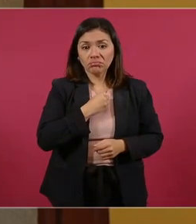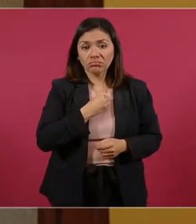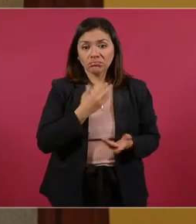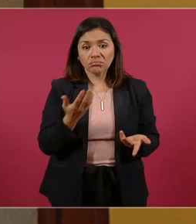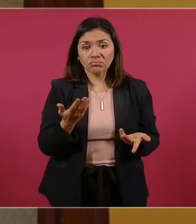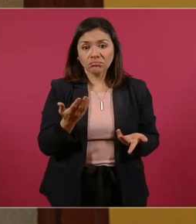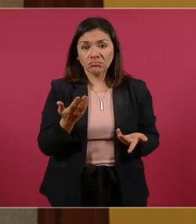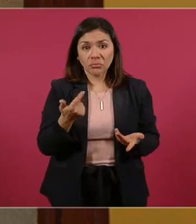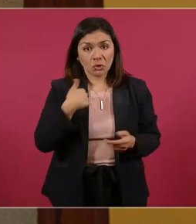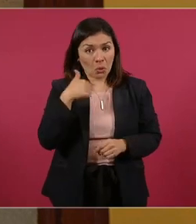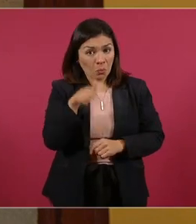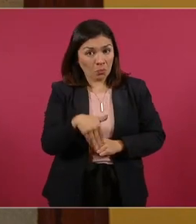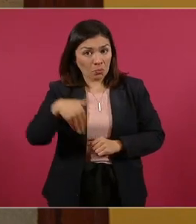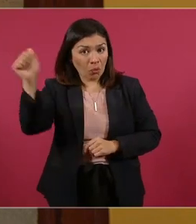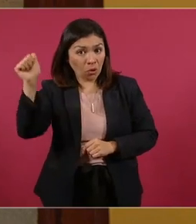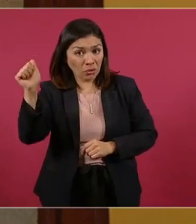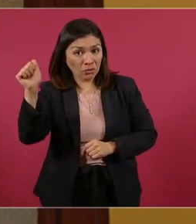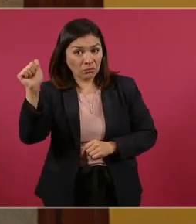Me tengo que ir.